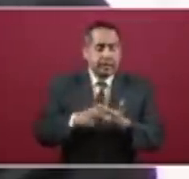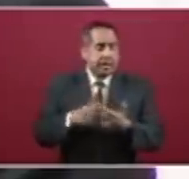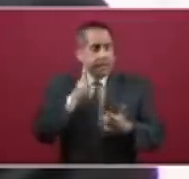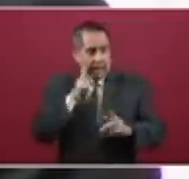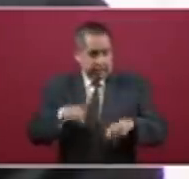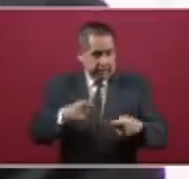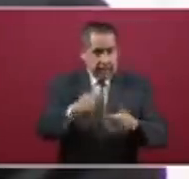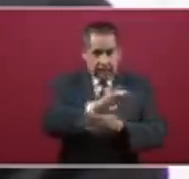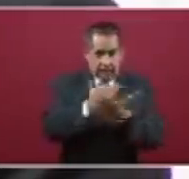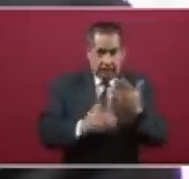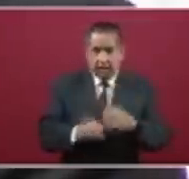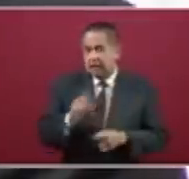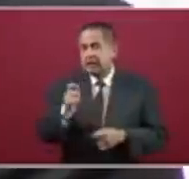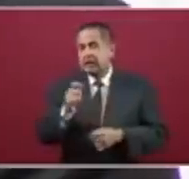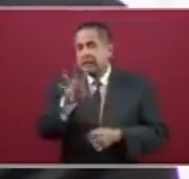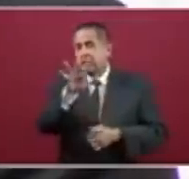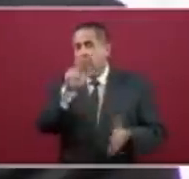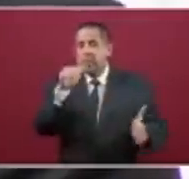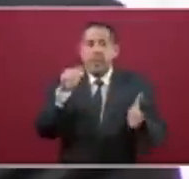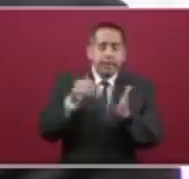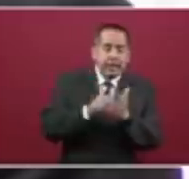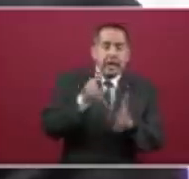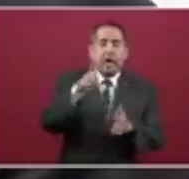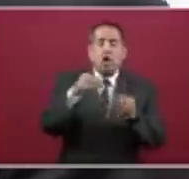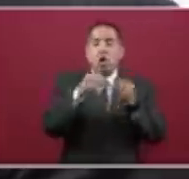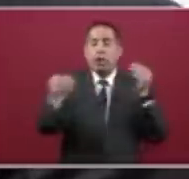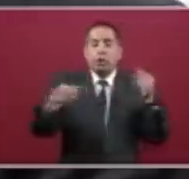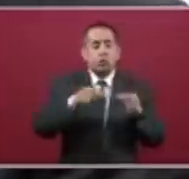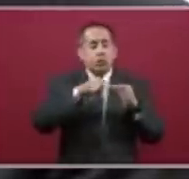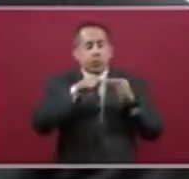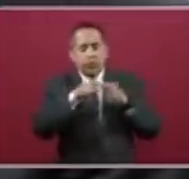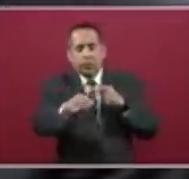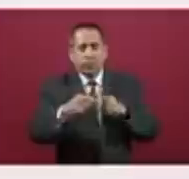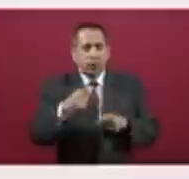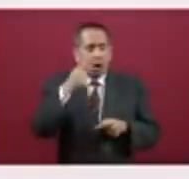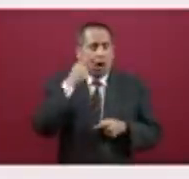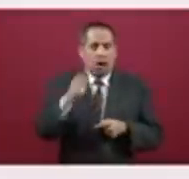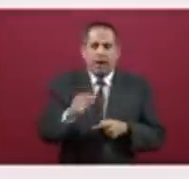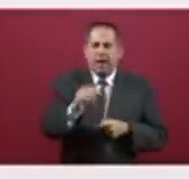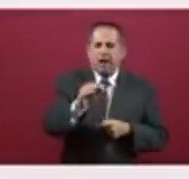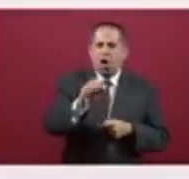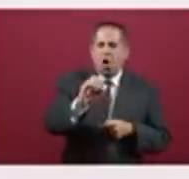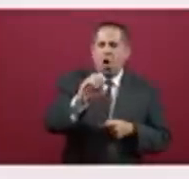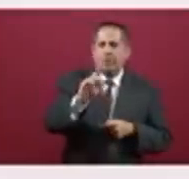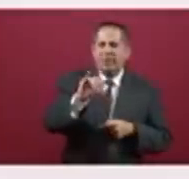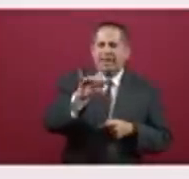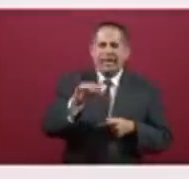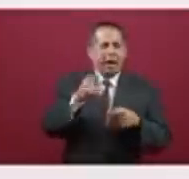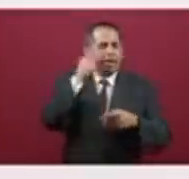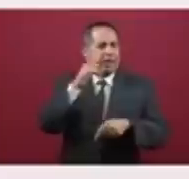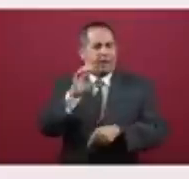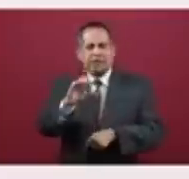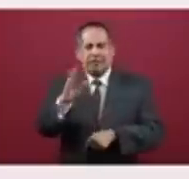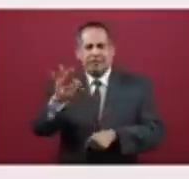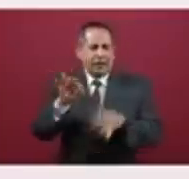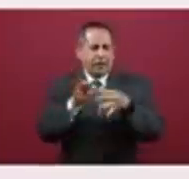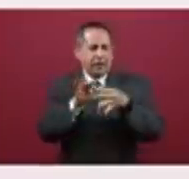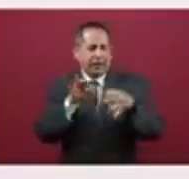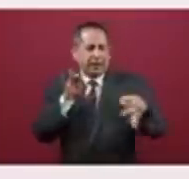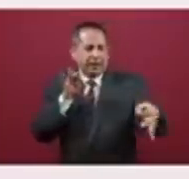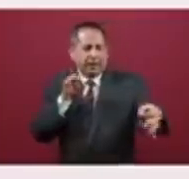kilómetros de líneas de fibra óptica de la comisión federal de electricidad